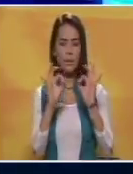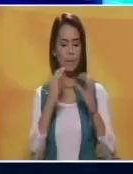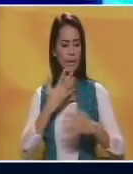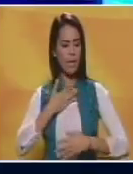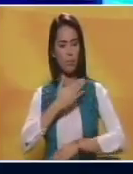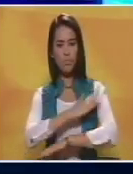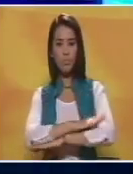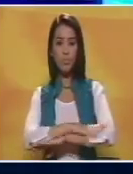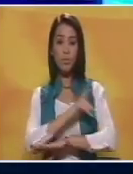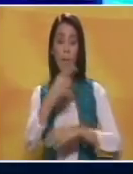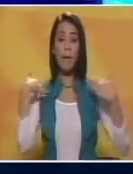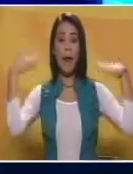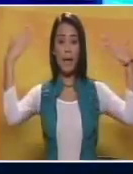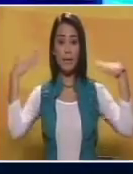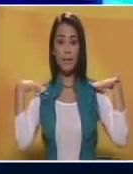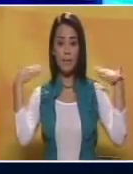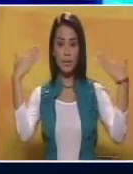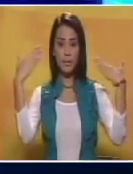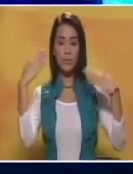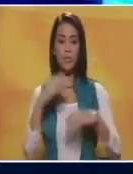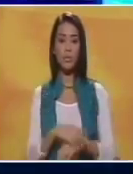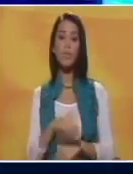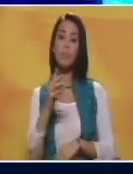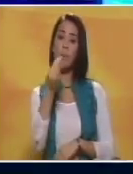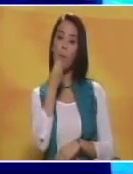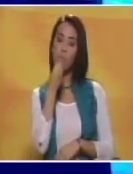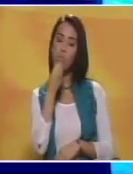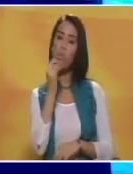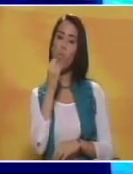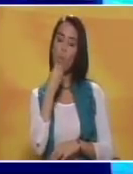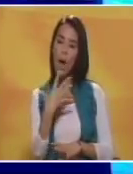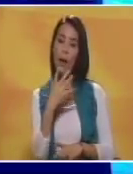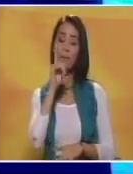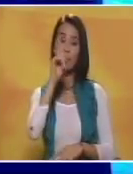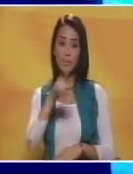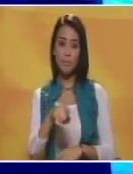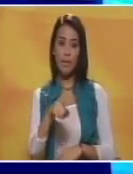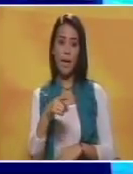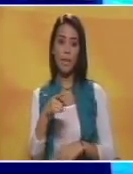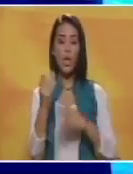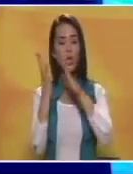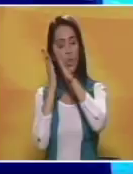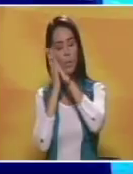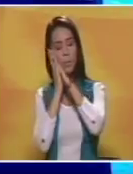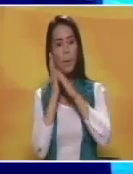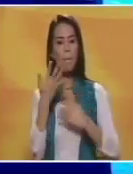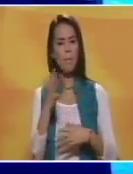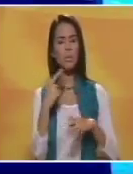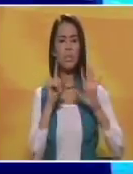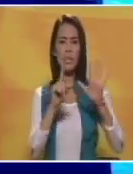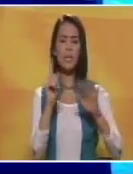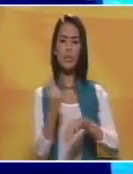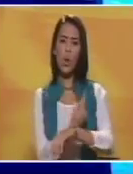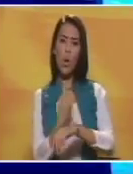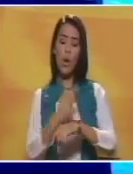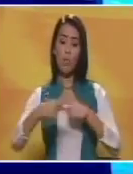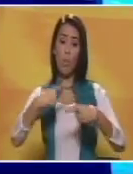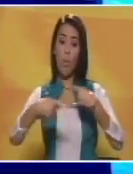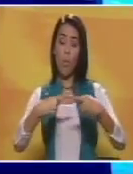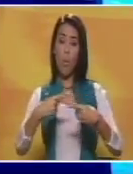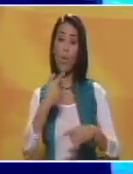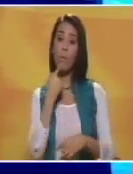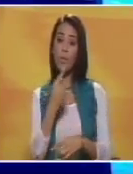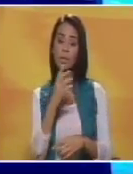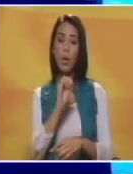hacer ejercicios físicos, mantener una alimentación balanceada y lo más importante, dormir al menos 6 horas diarias, como lo indica